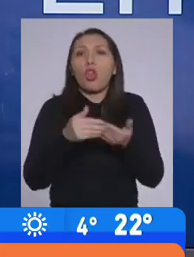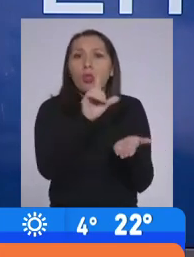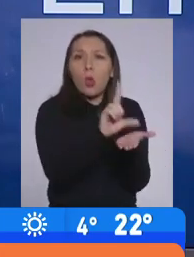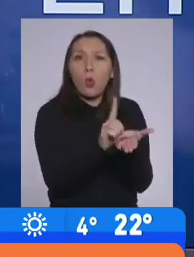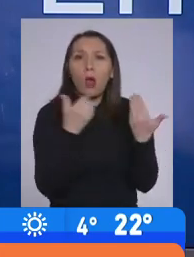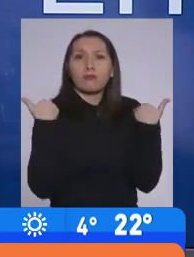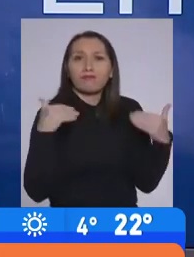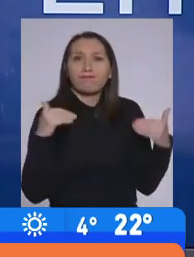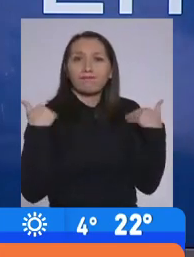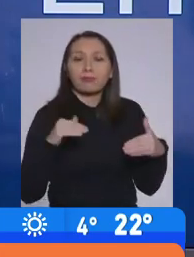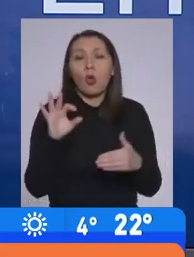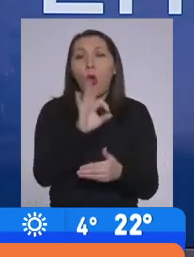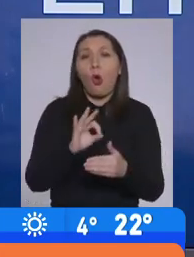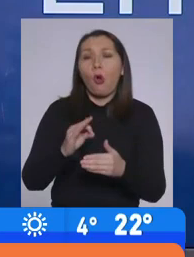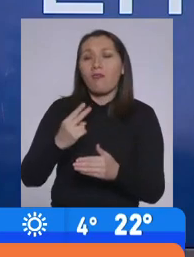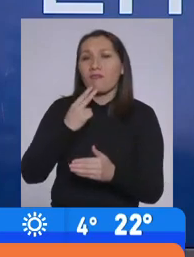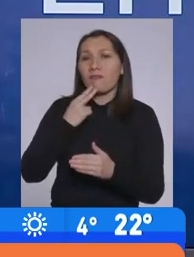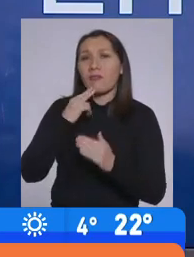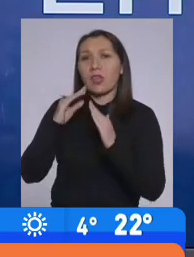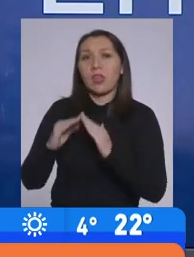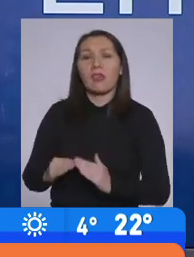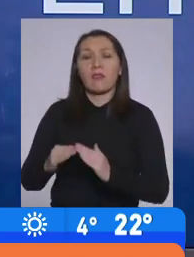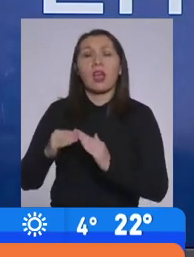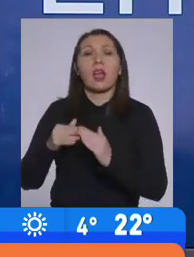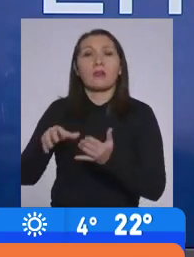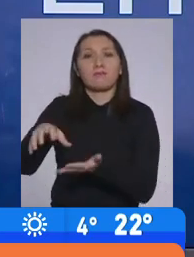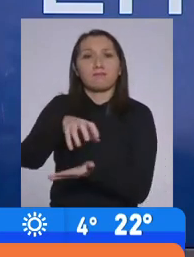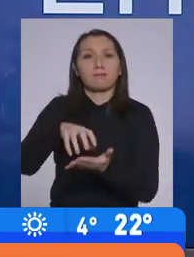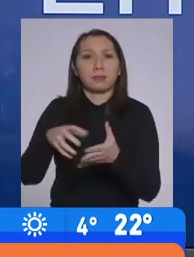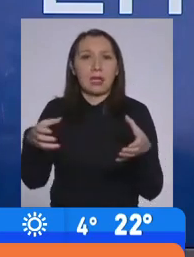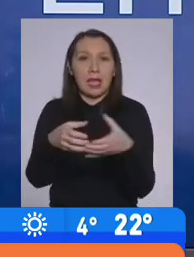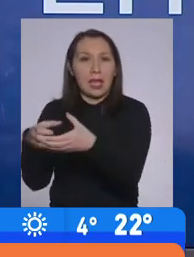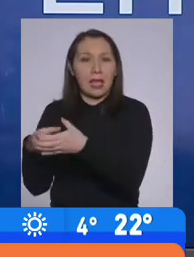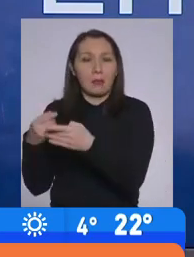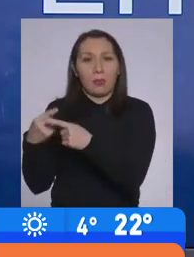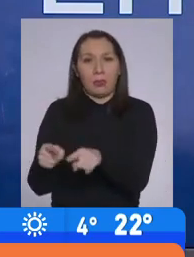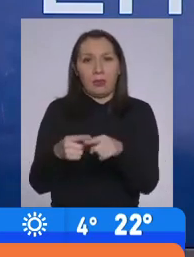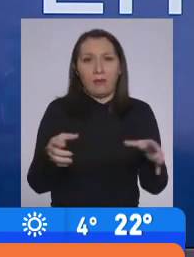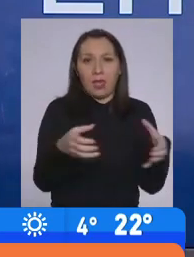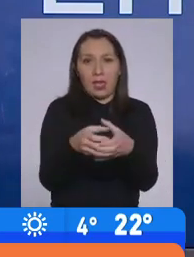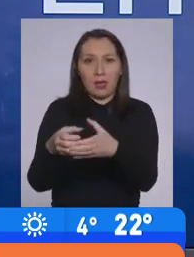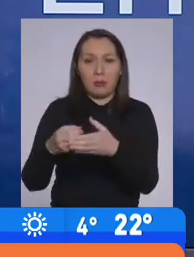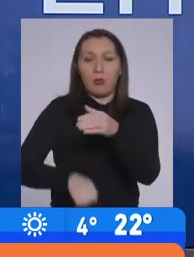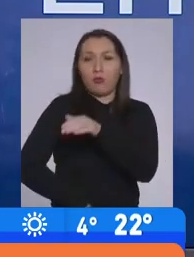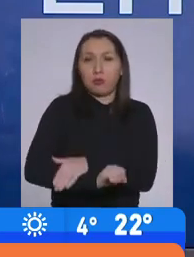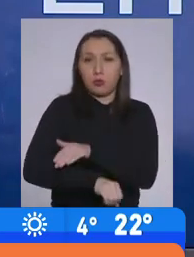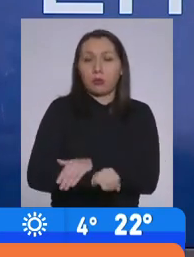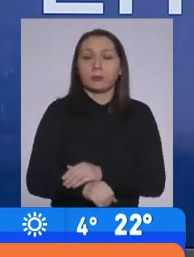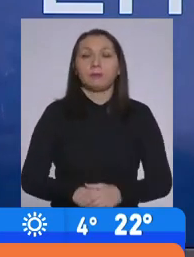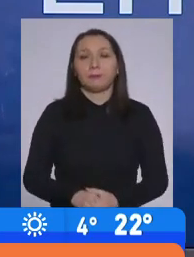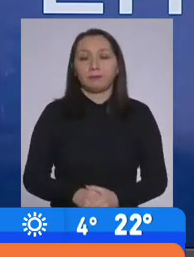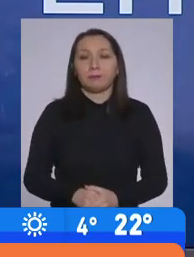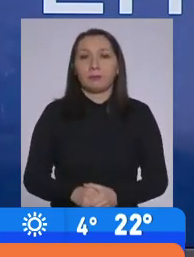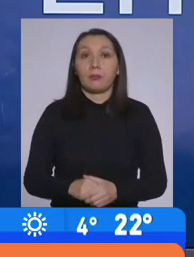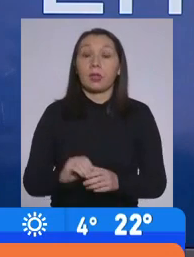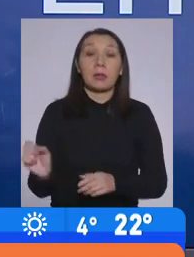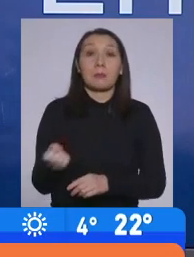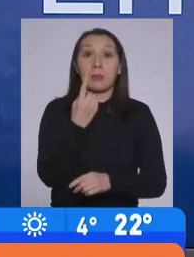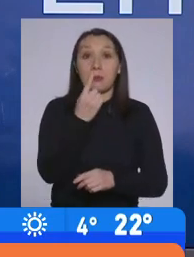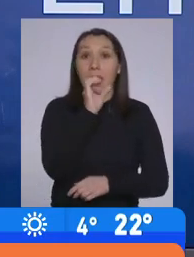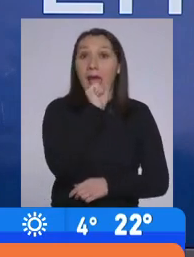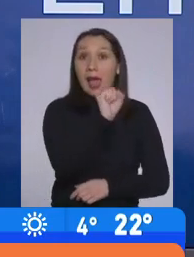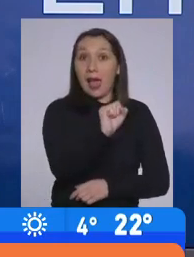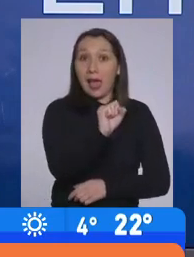o por la residencia de los planteles de los respectivos equipos en el caso en el caso de la primera